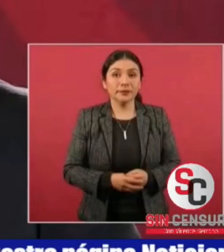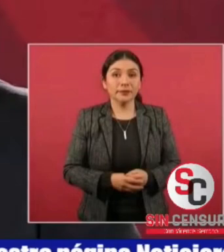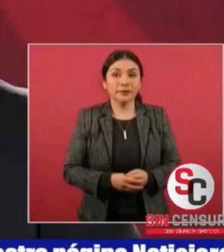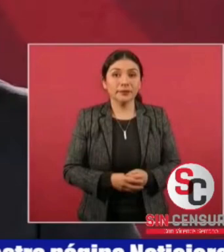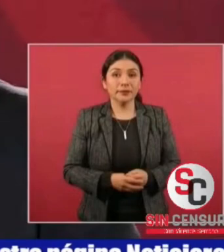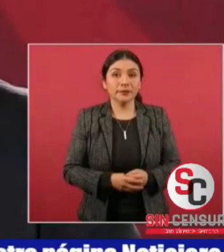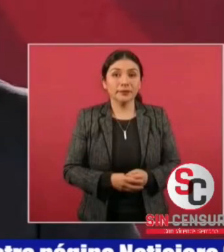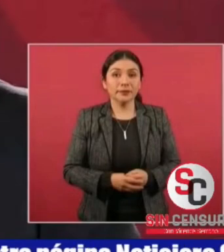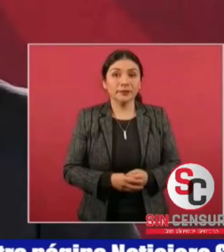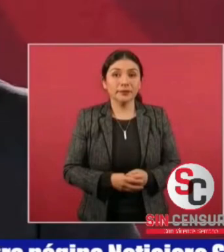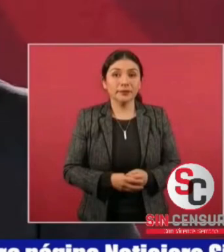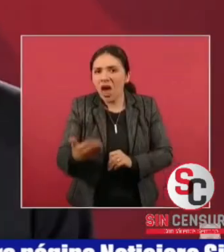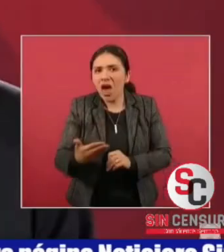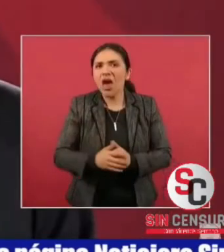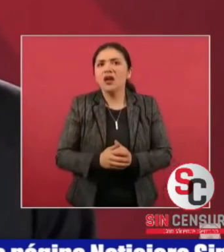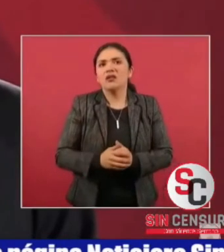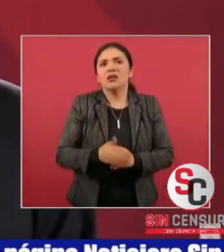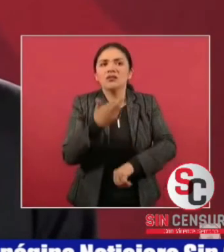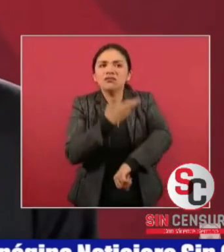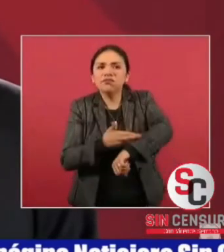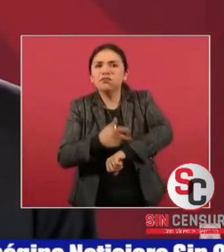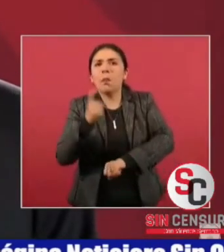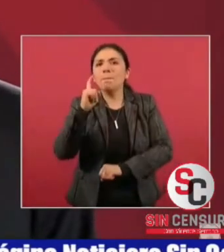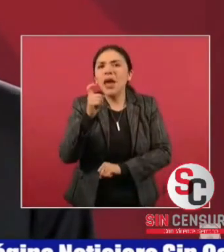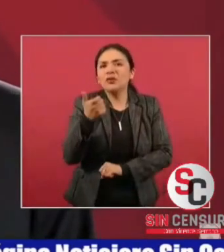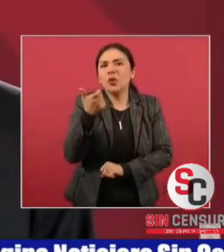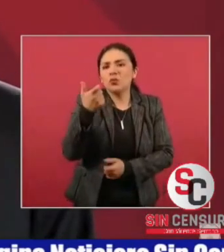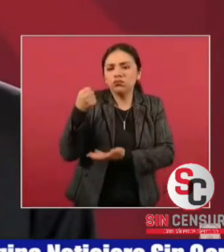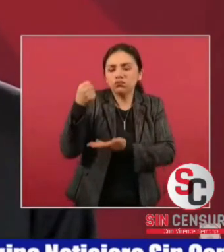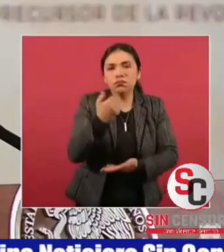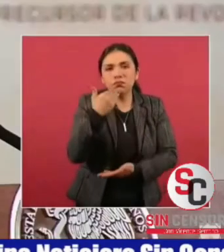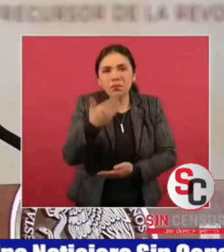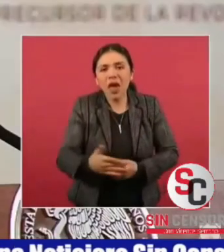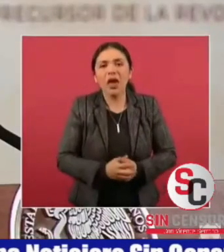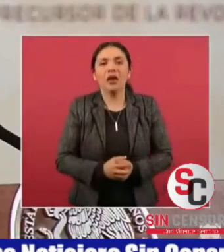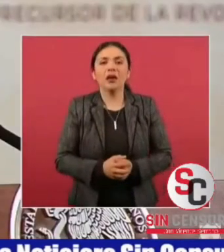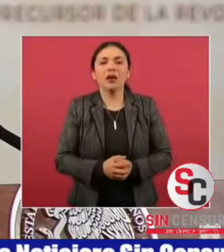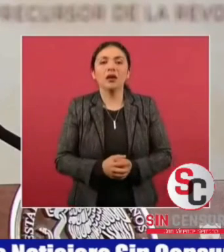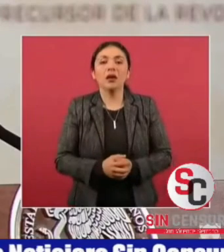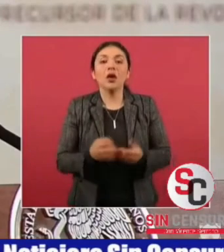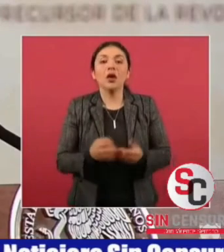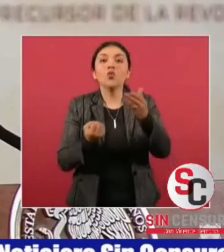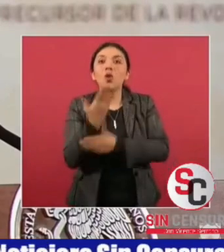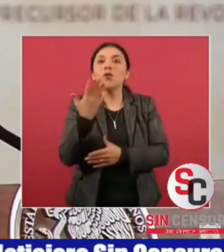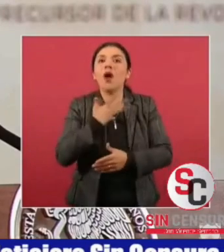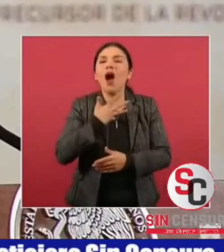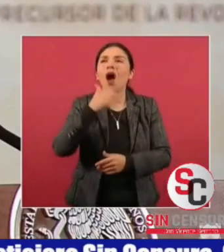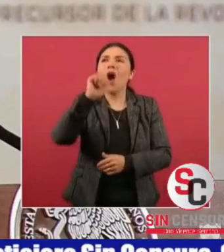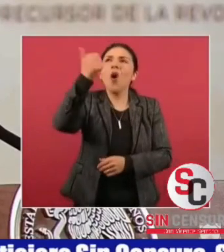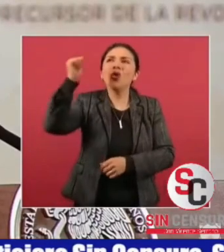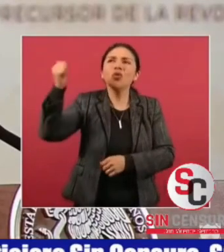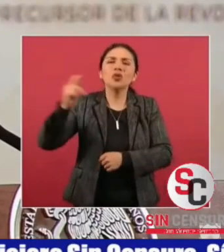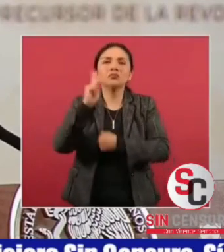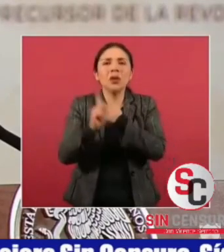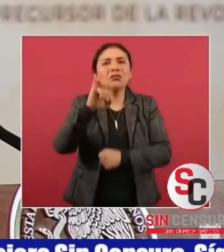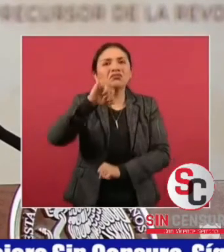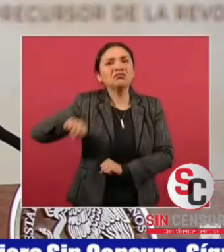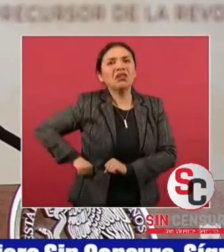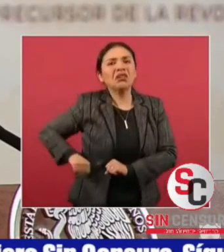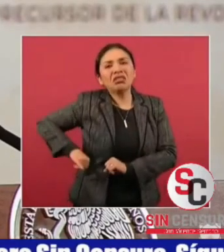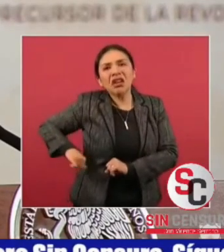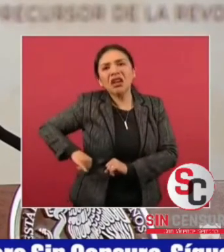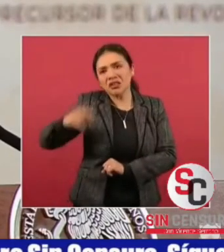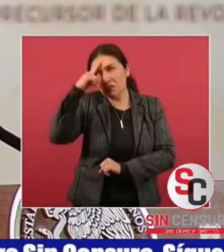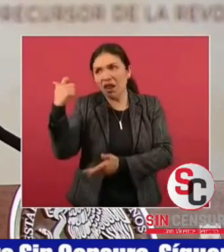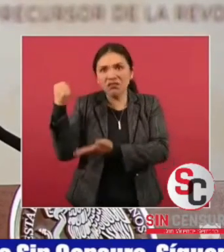apestan, aunque lleven peluca verde o traje de